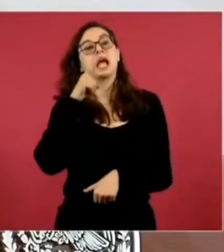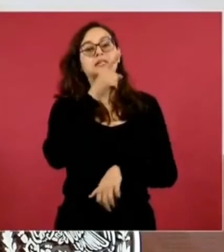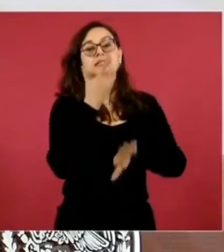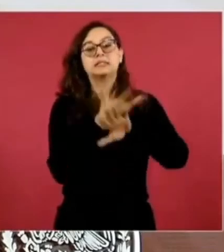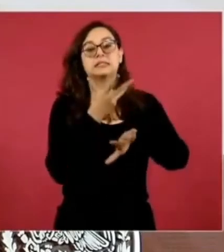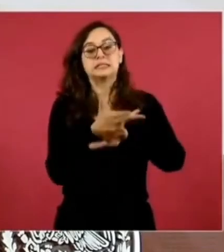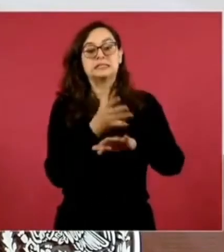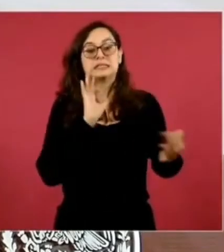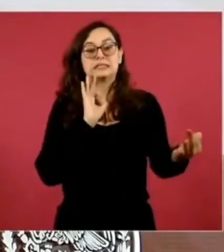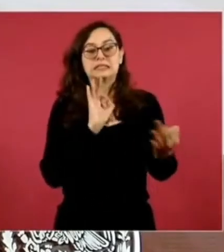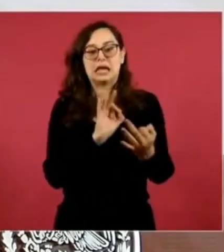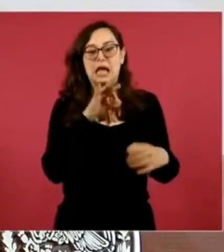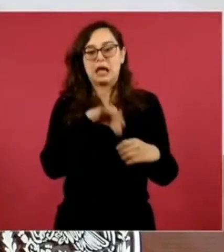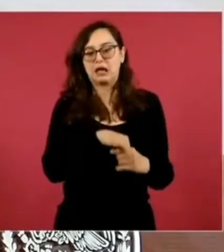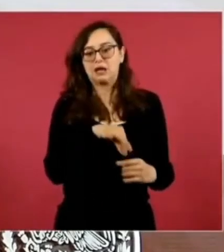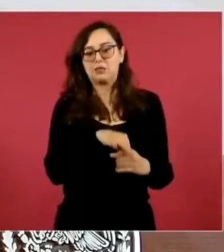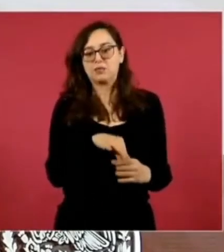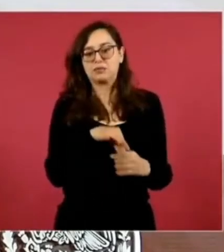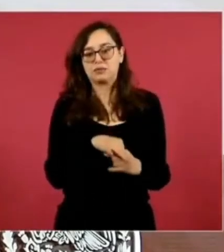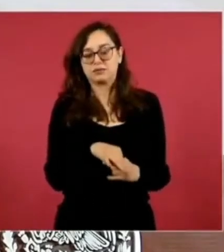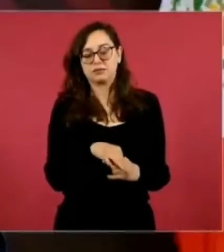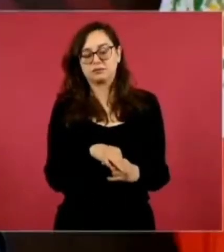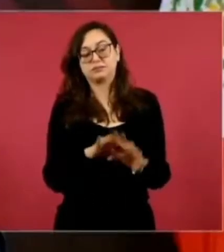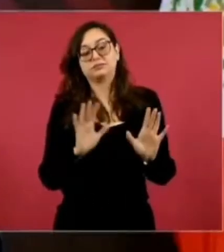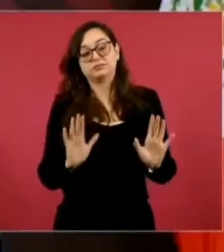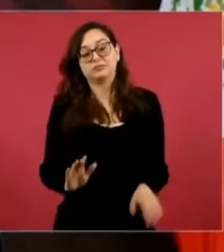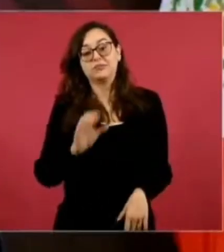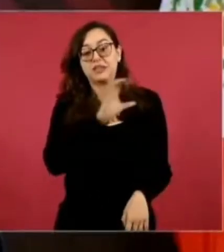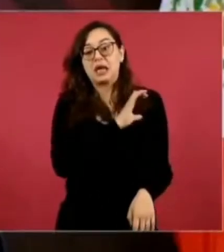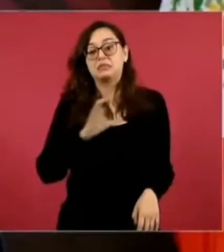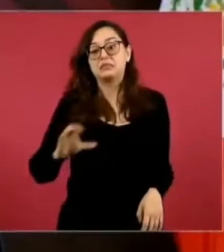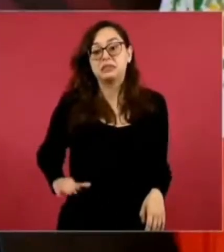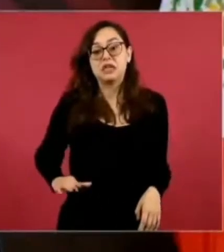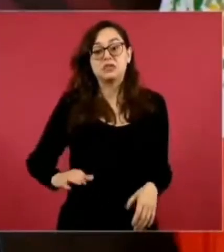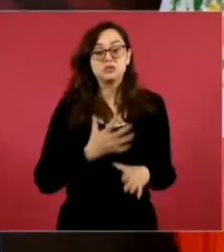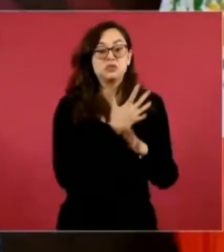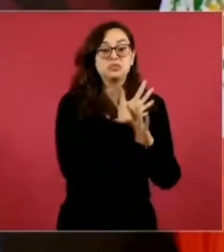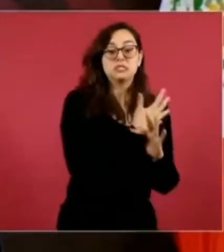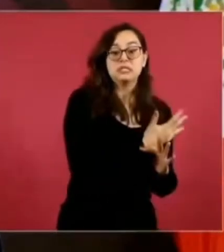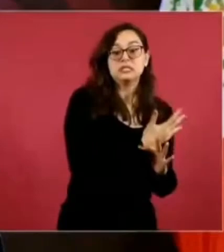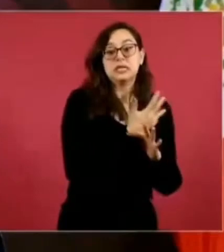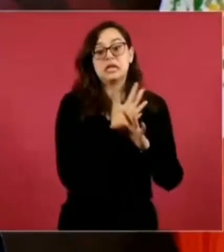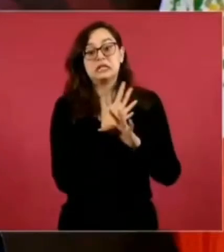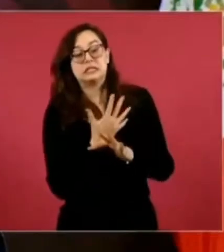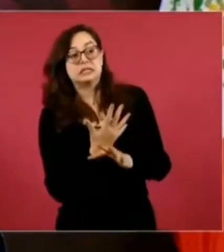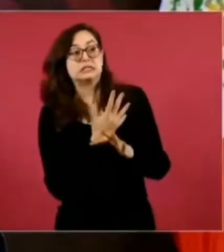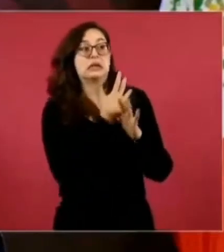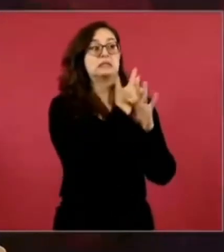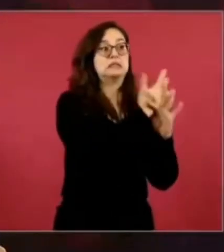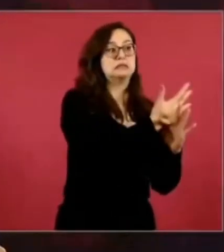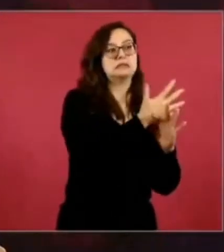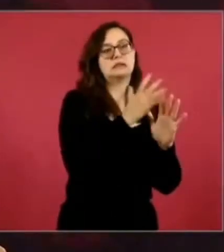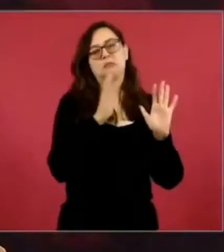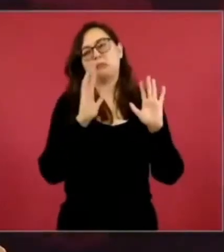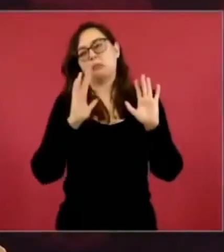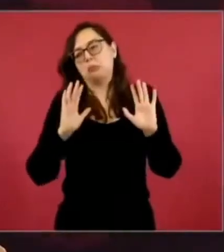Y una cosa son los candidatos, no solo en Estados Unidos, en el mundo, lo que